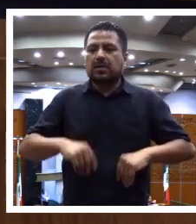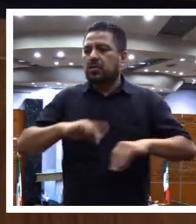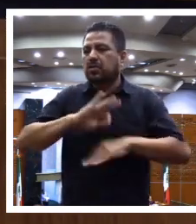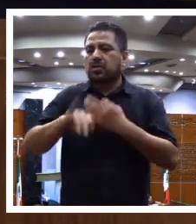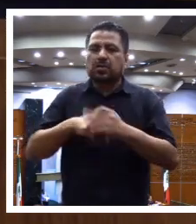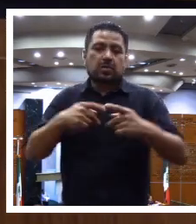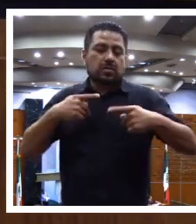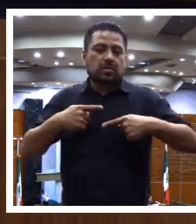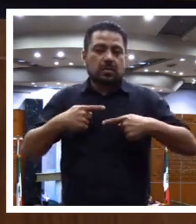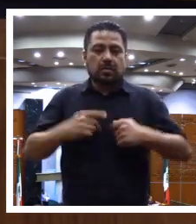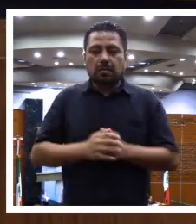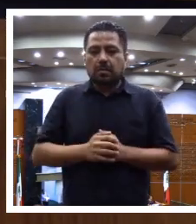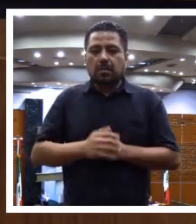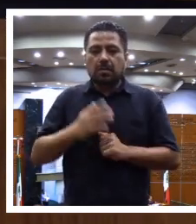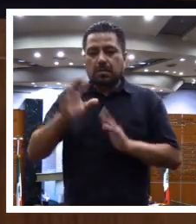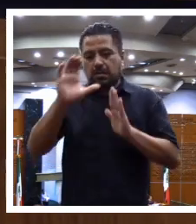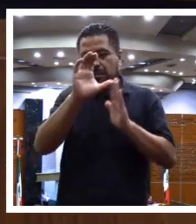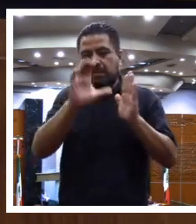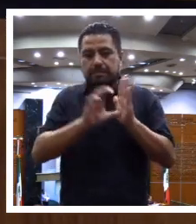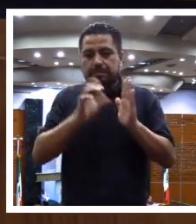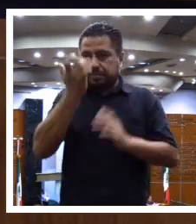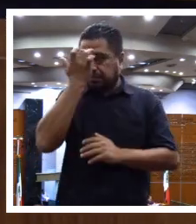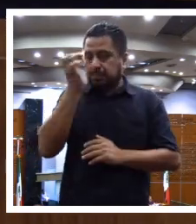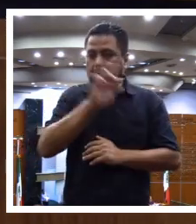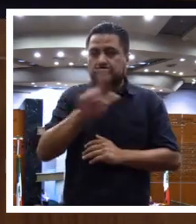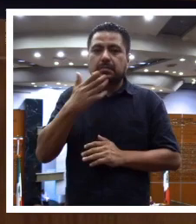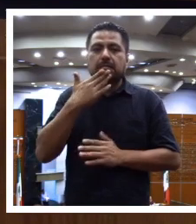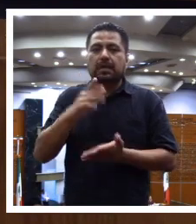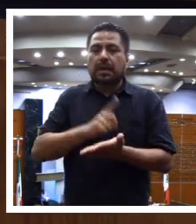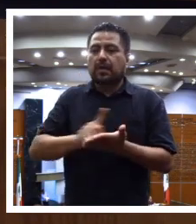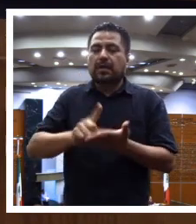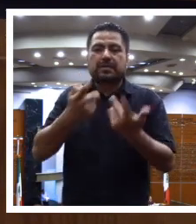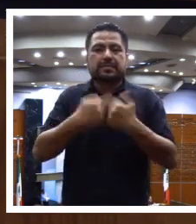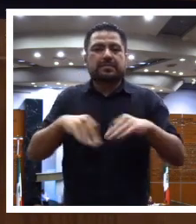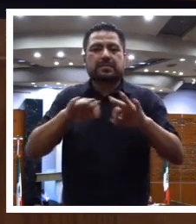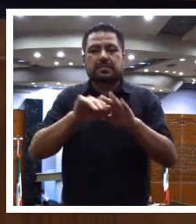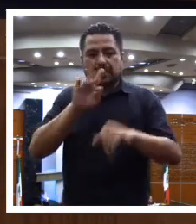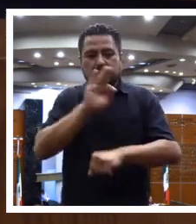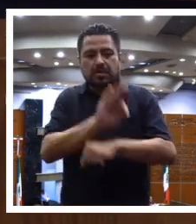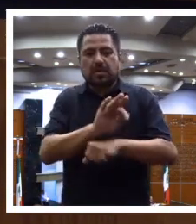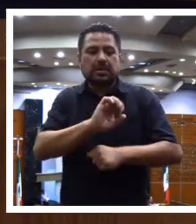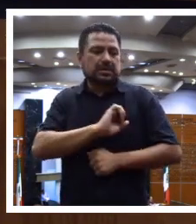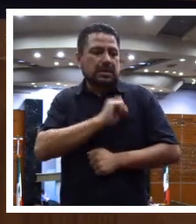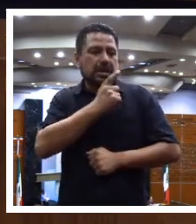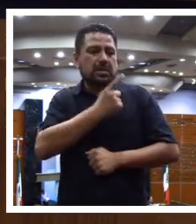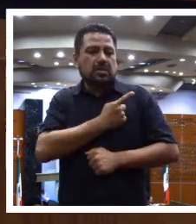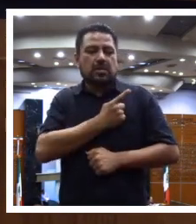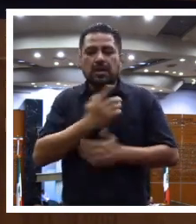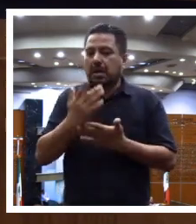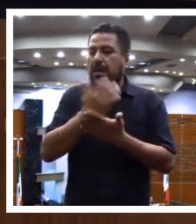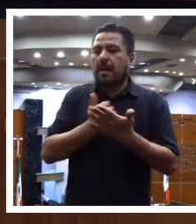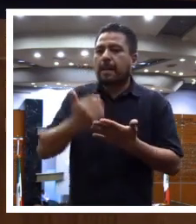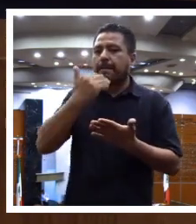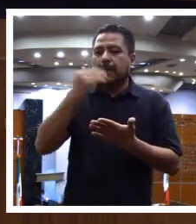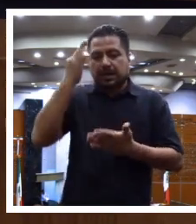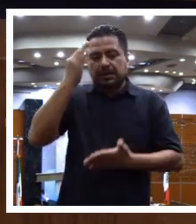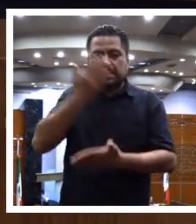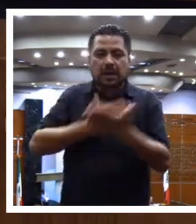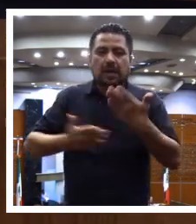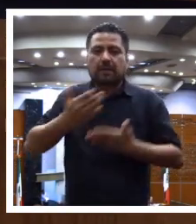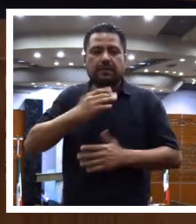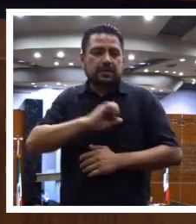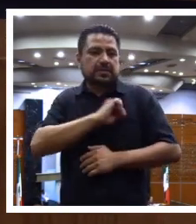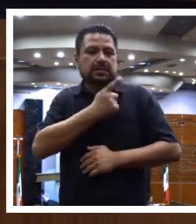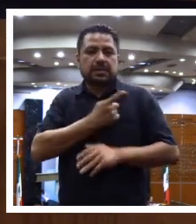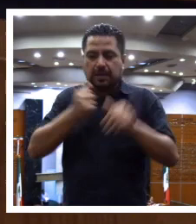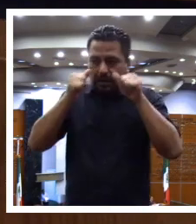personas. Nuestra Constitución reconoce como derecho fundamental la protección de la salud y garantiza los servicios de salud para